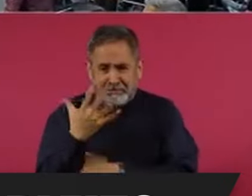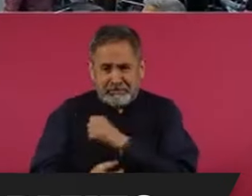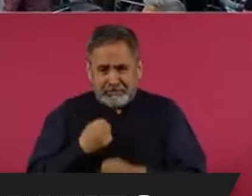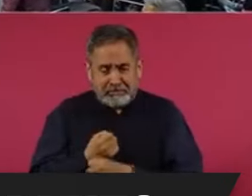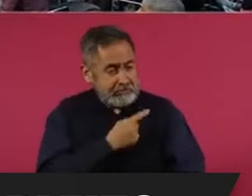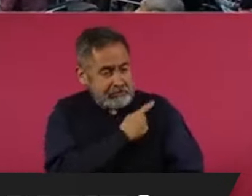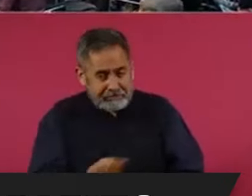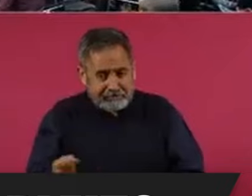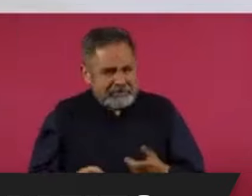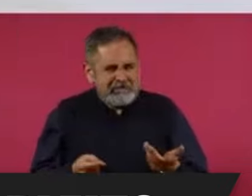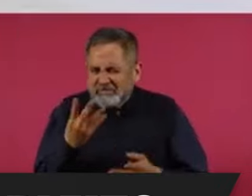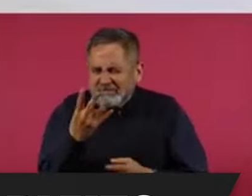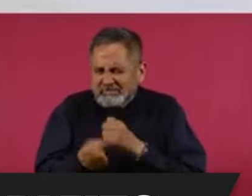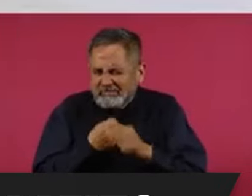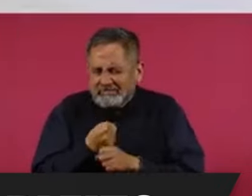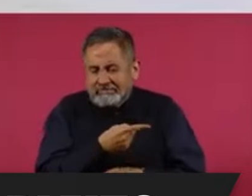¿no? O